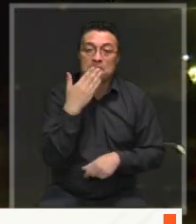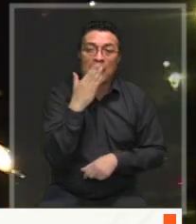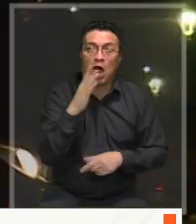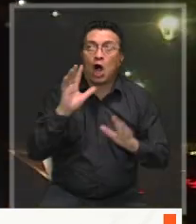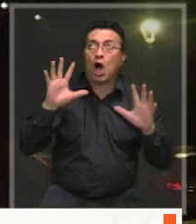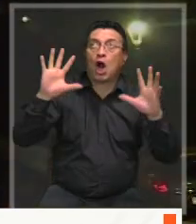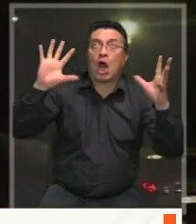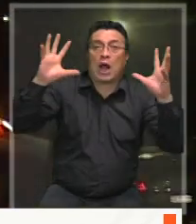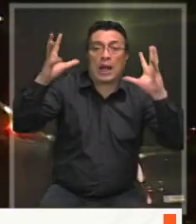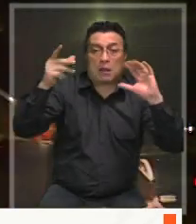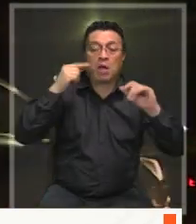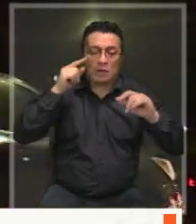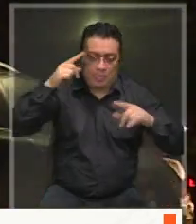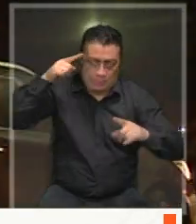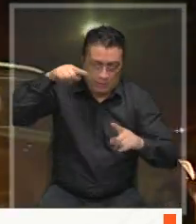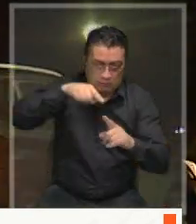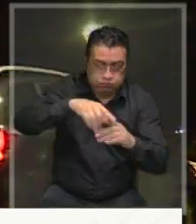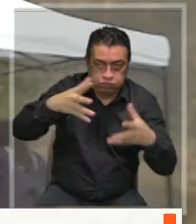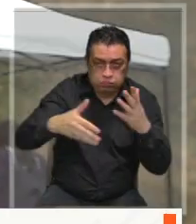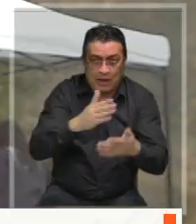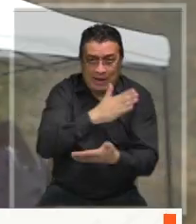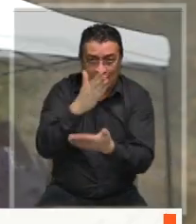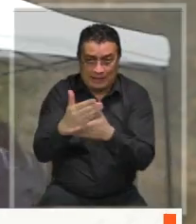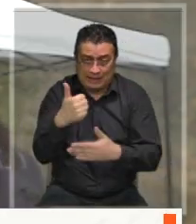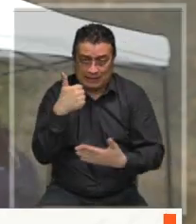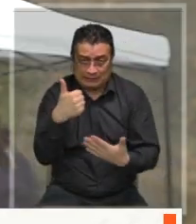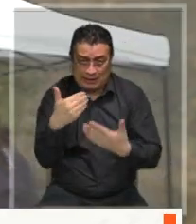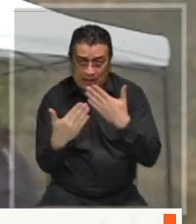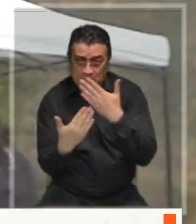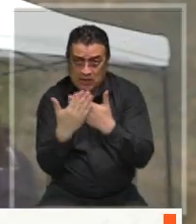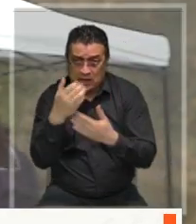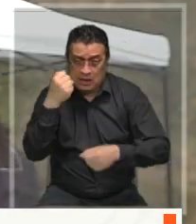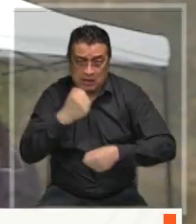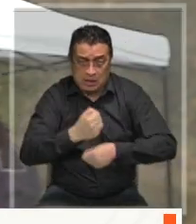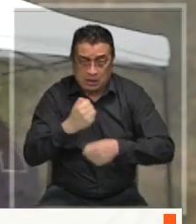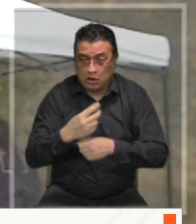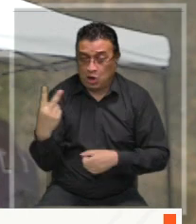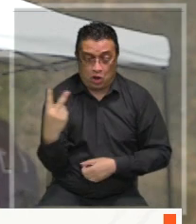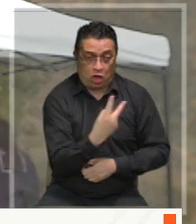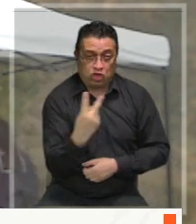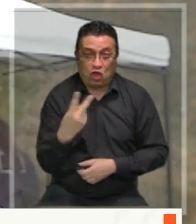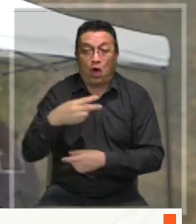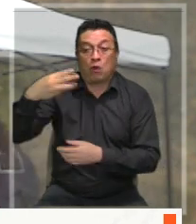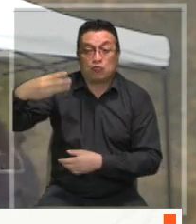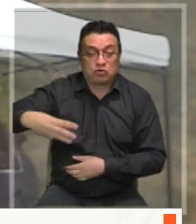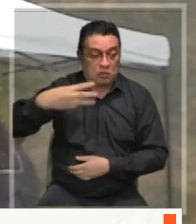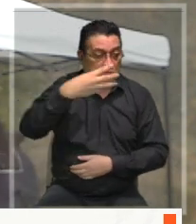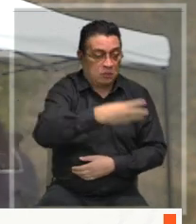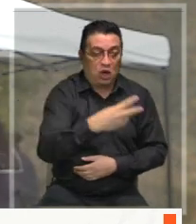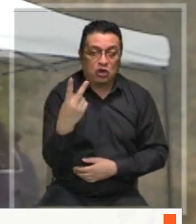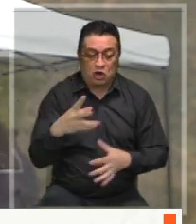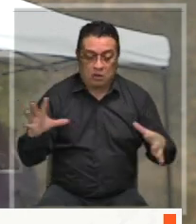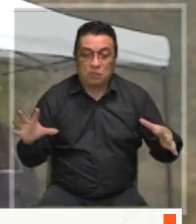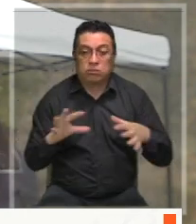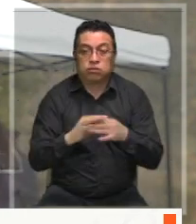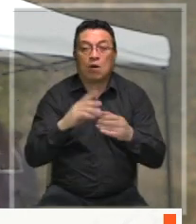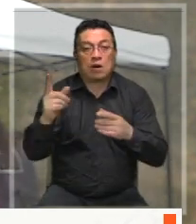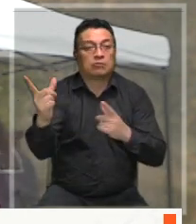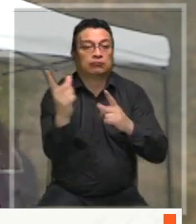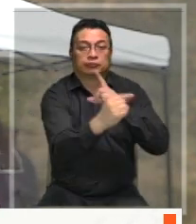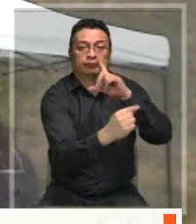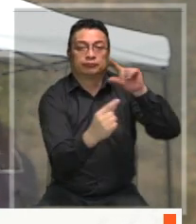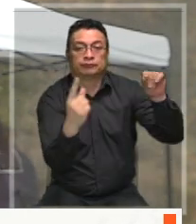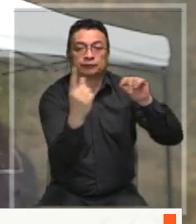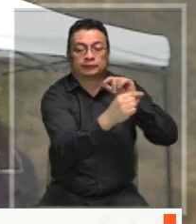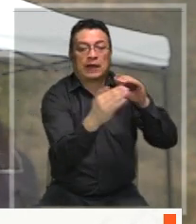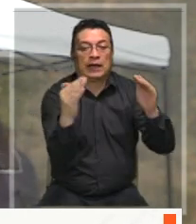atacar directamente. Trabajamos hasta las 6 de la mañana en conjunto ambos municipios para poder evacuar las